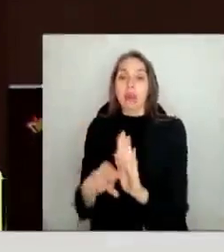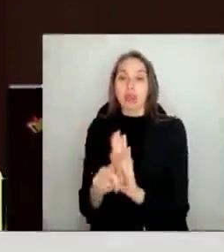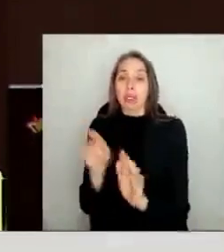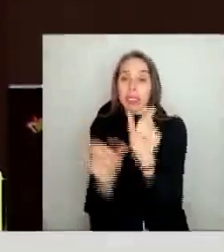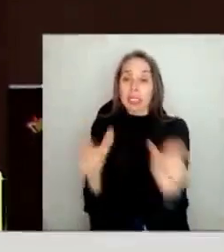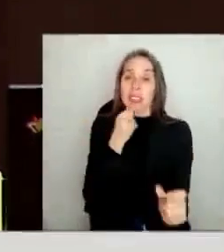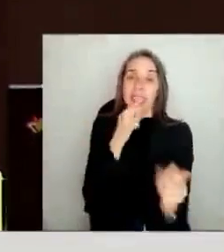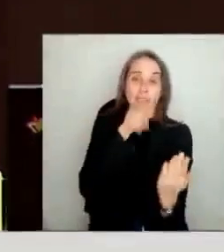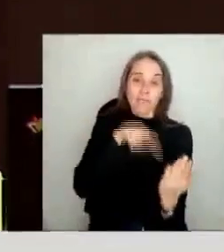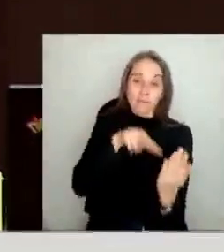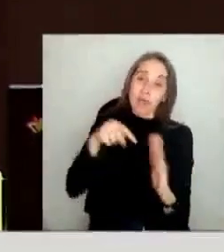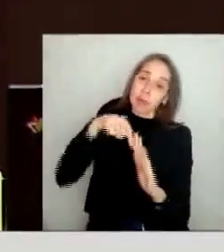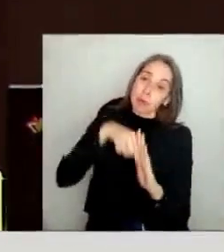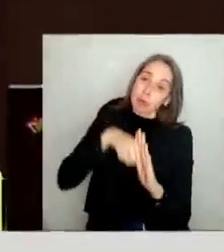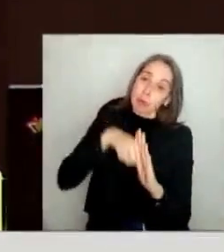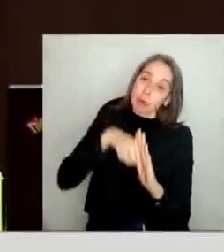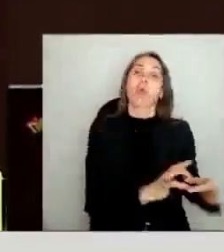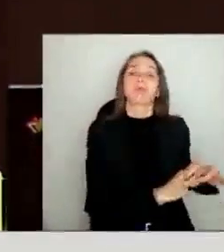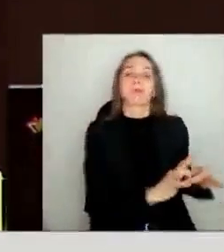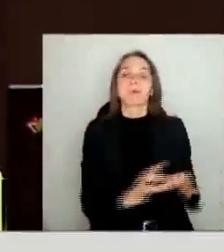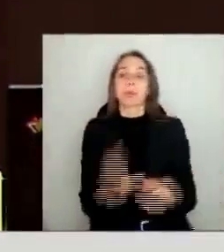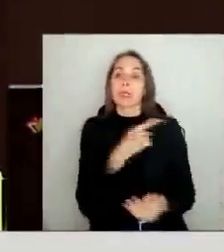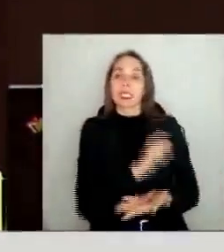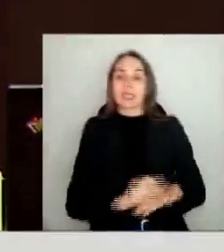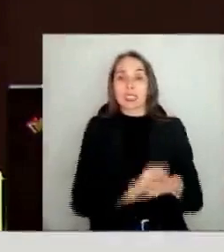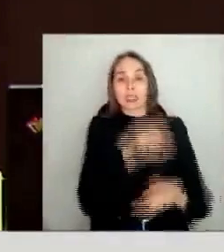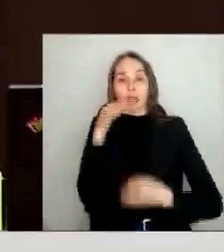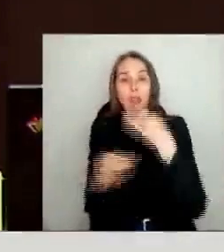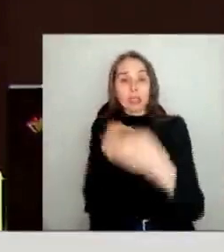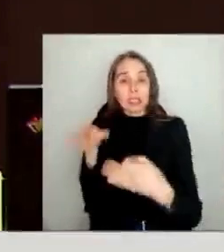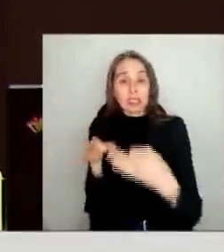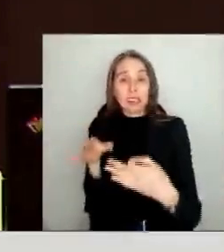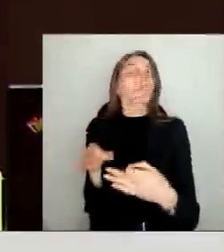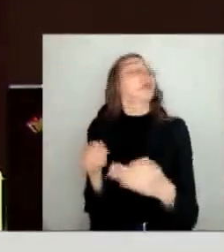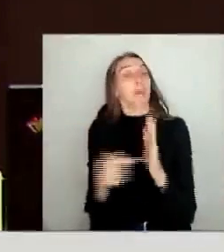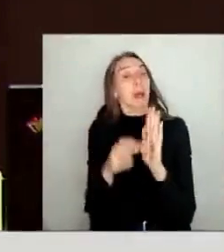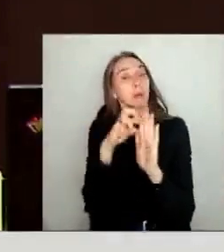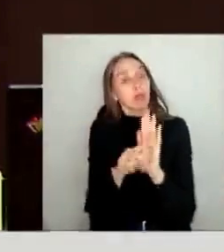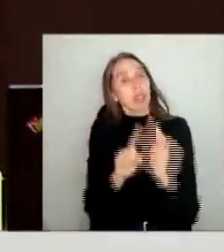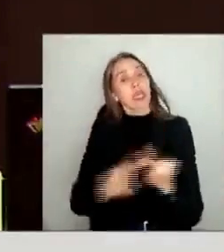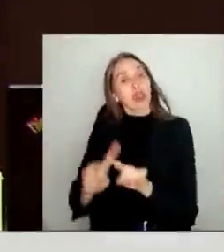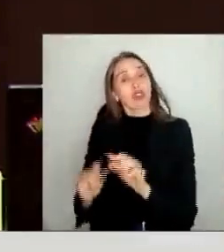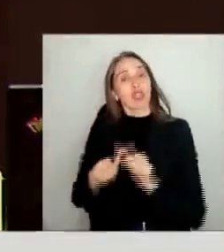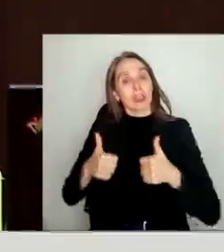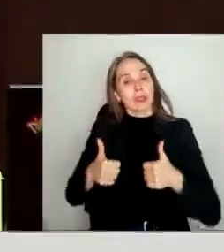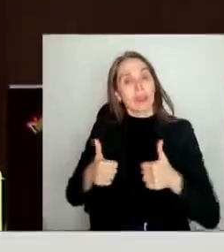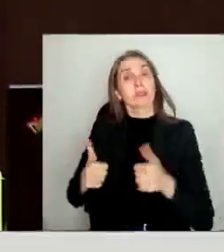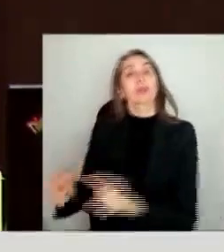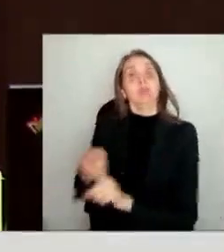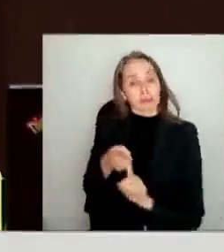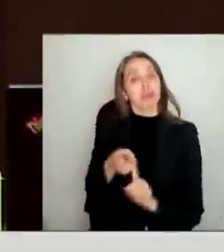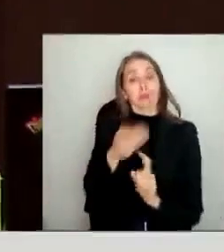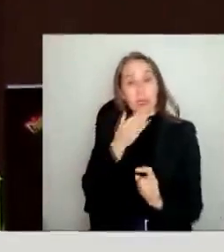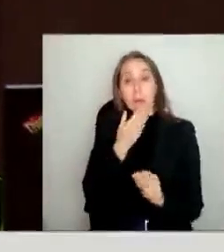en mayor profundidad a los argumentos que la secretaría tiene en este proyecto de ley y otros que la mesa hace suyos Por supuesto